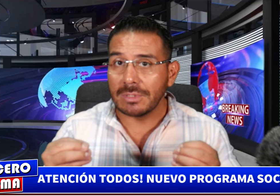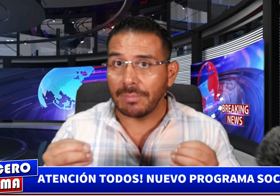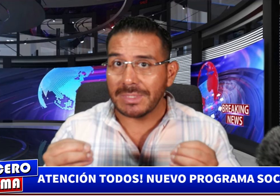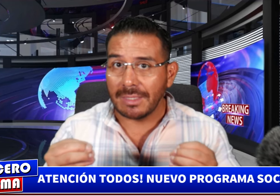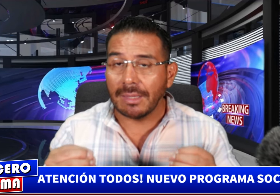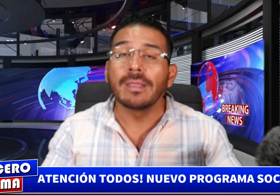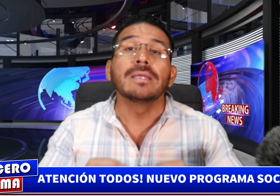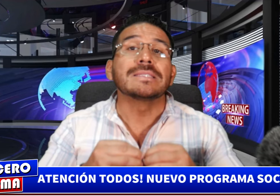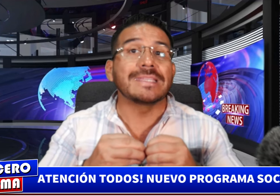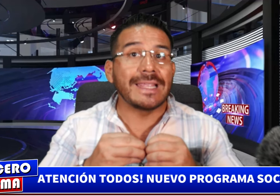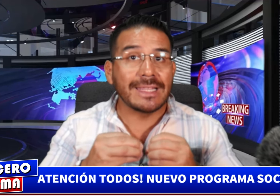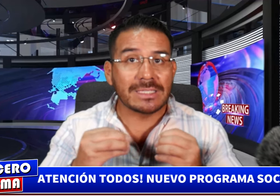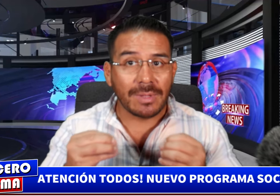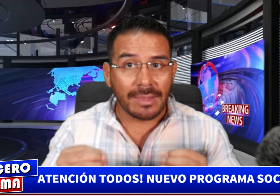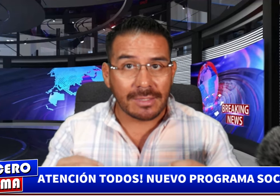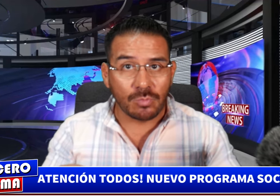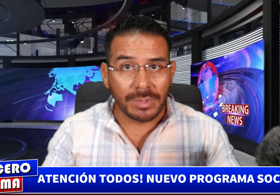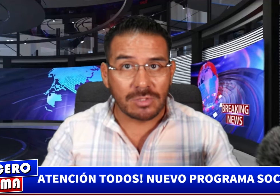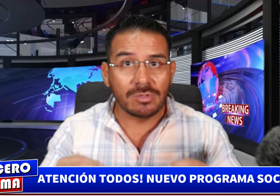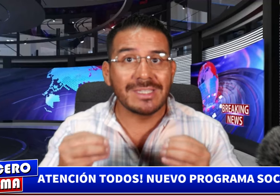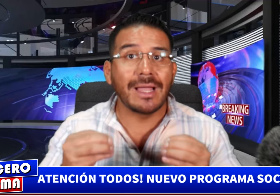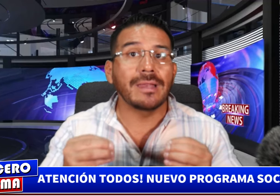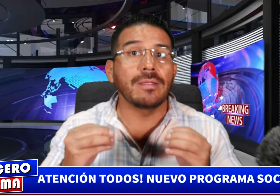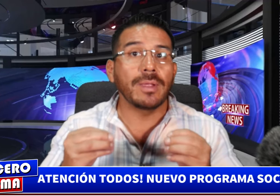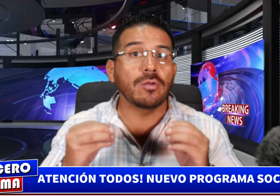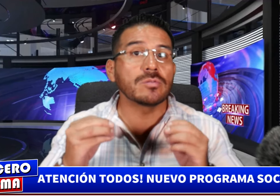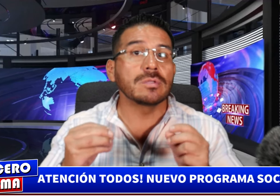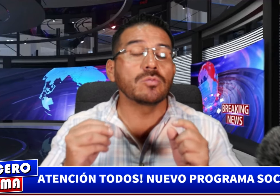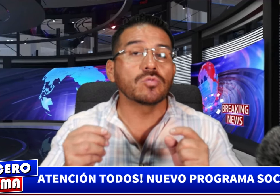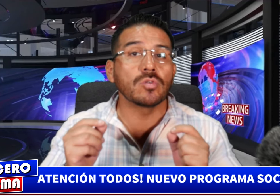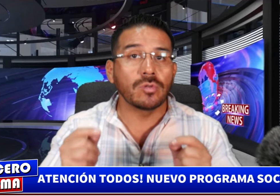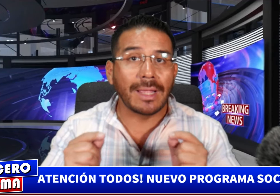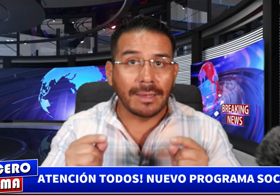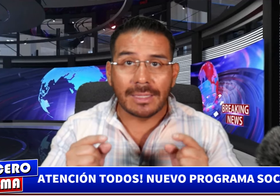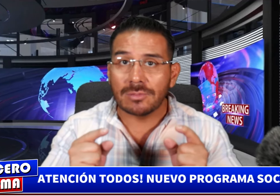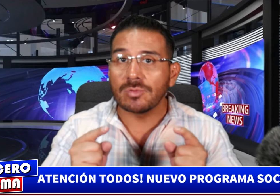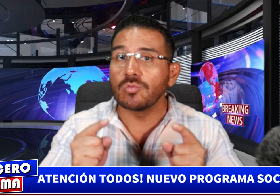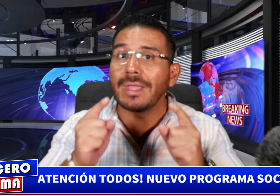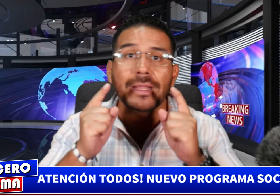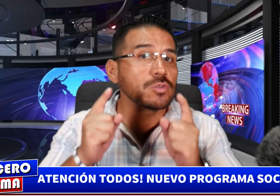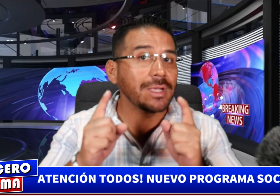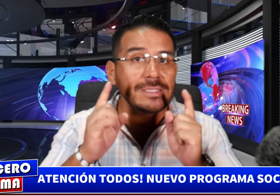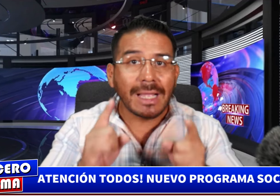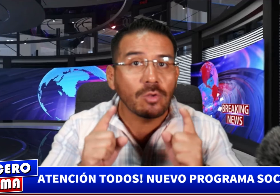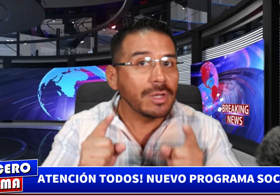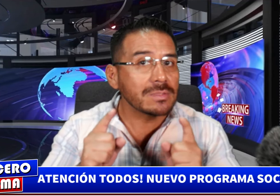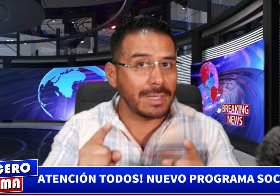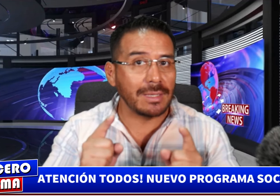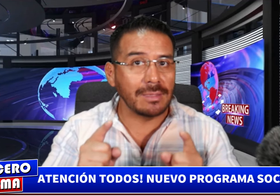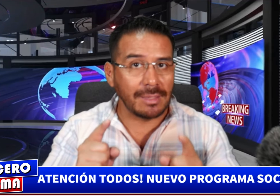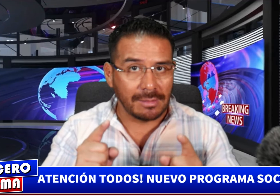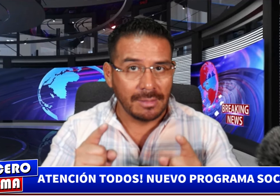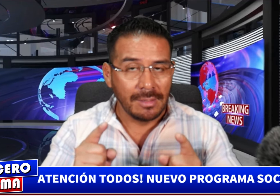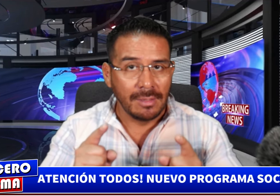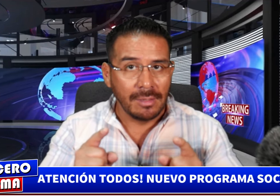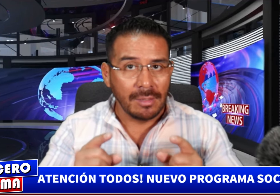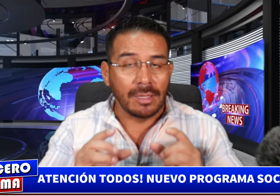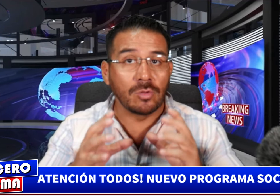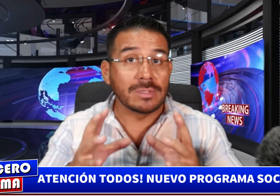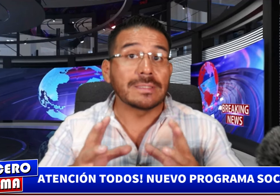personas con discapacidad, se les va a dar su pensión ya a nivel constitucional. Esto es un derecho que ya no les van a